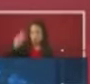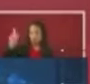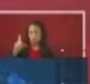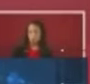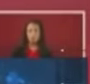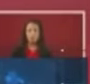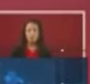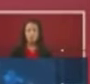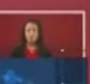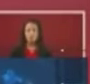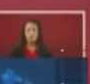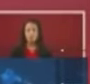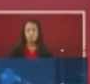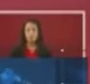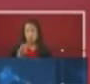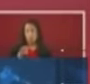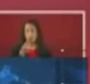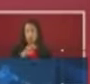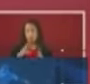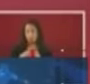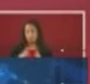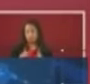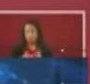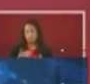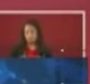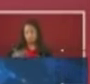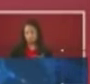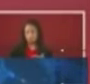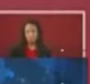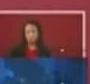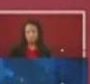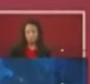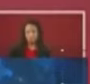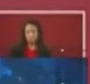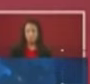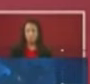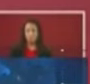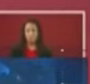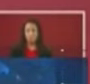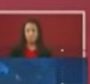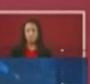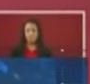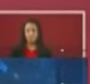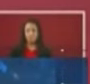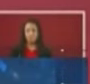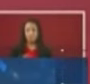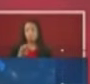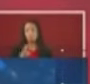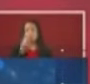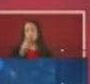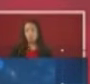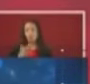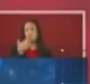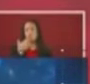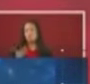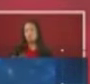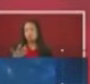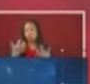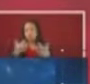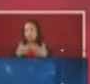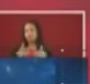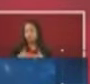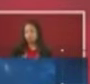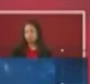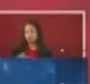devolverle a la gente la esperanza de que los jueces federales van a defender sus derechos en toda situación y que